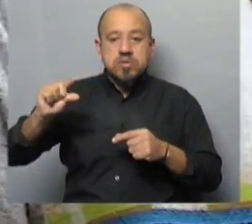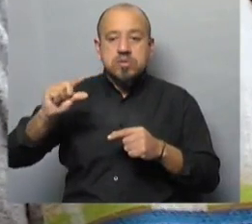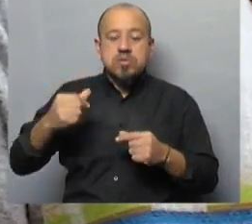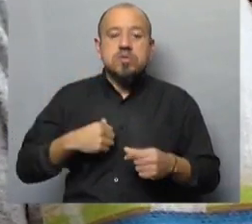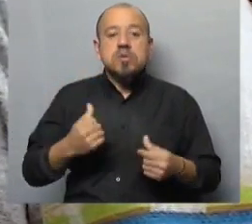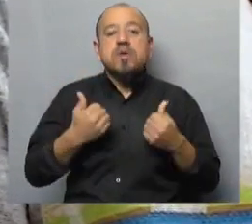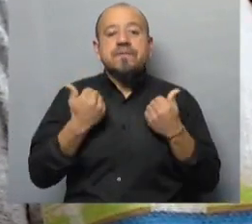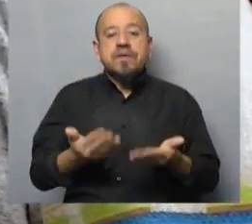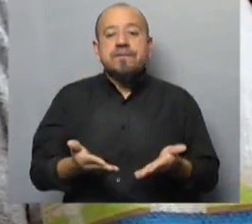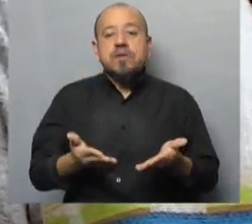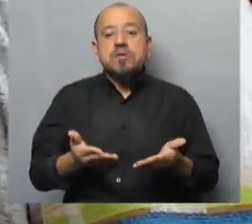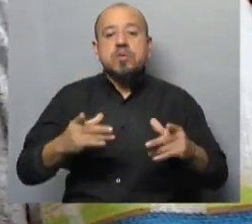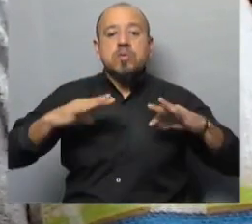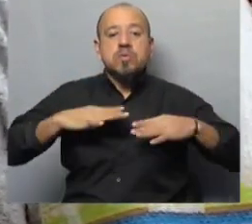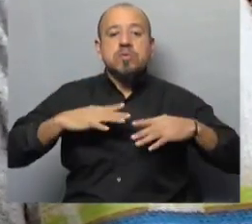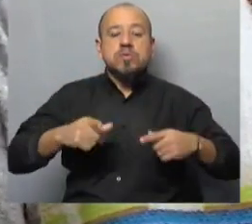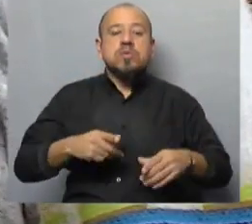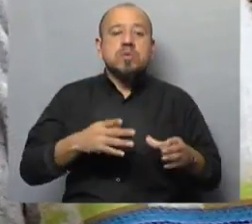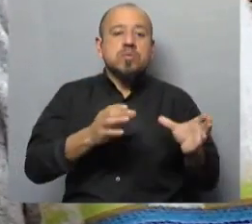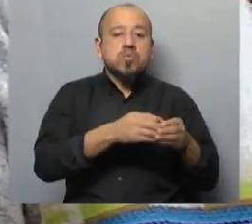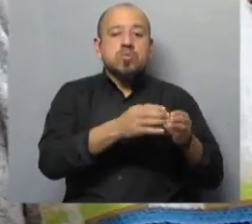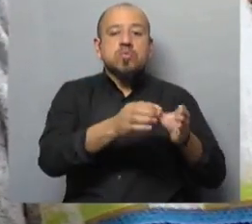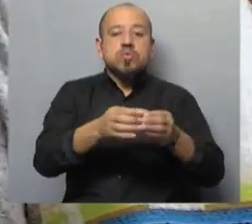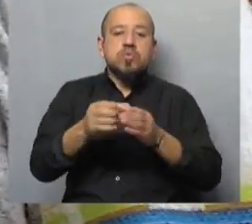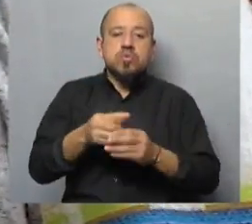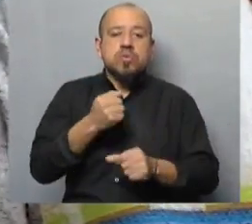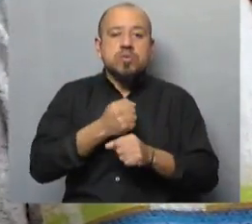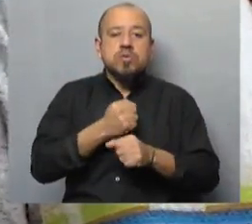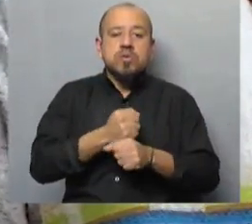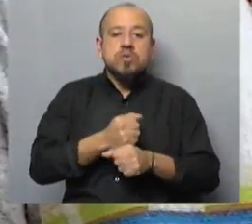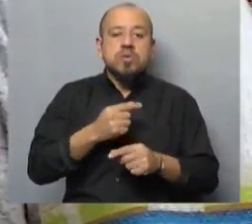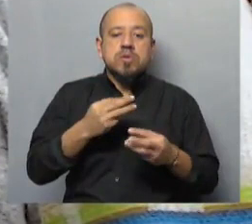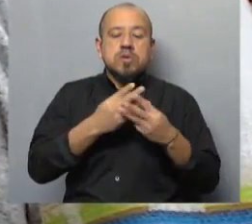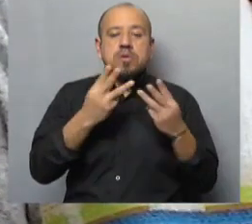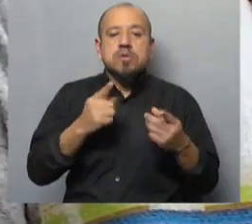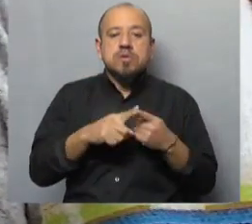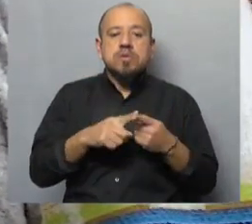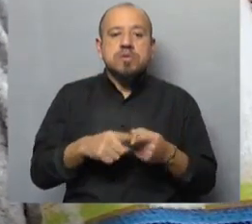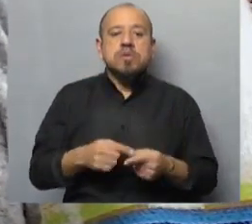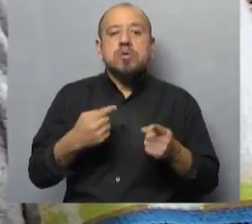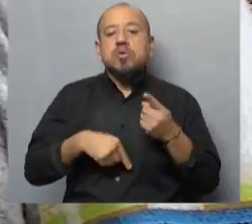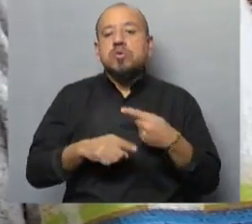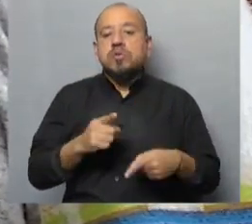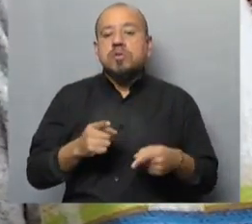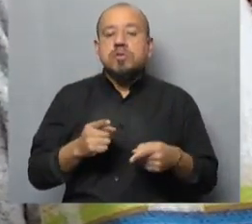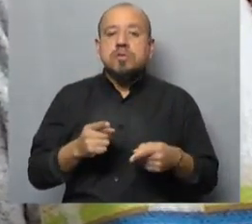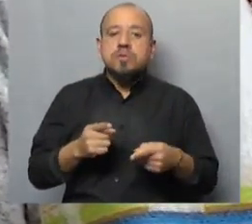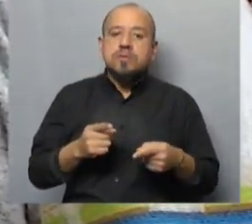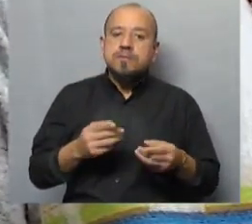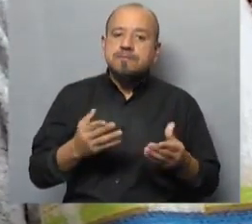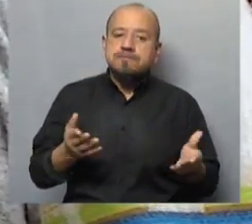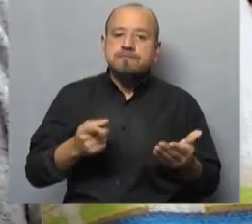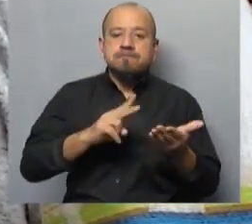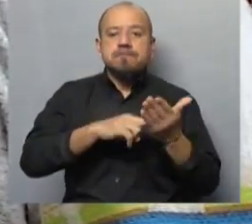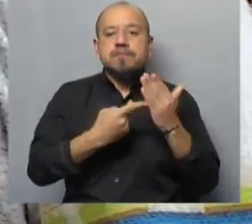jubilaciones para vastísimos sectores de trabajadoras y trabajadores es decir es un